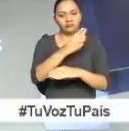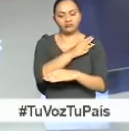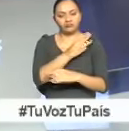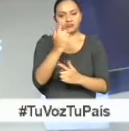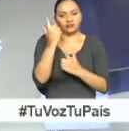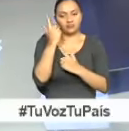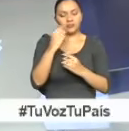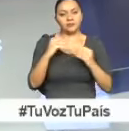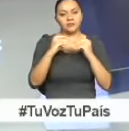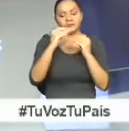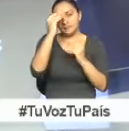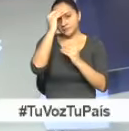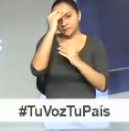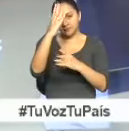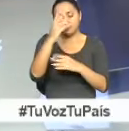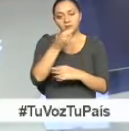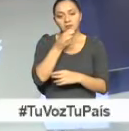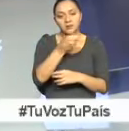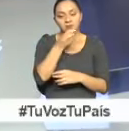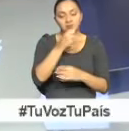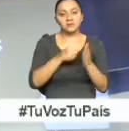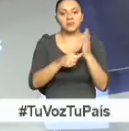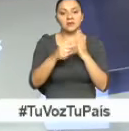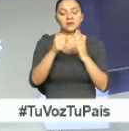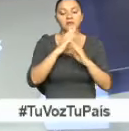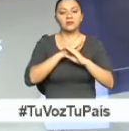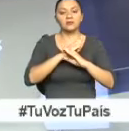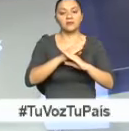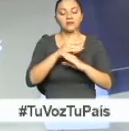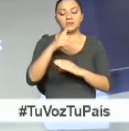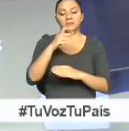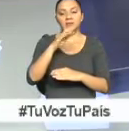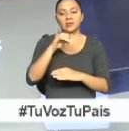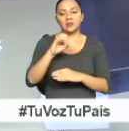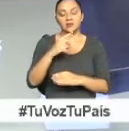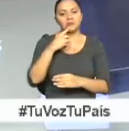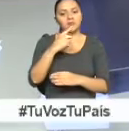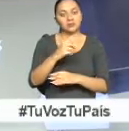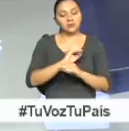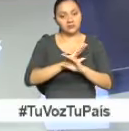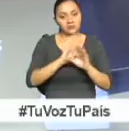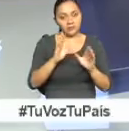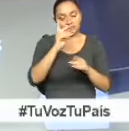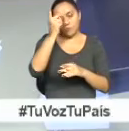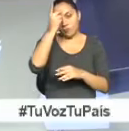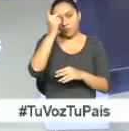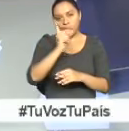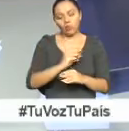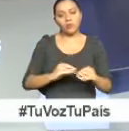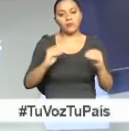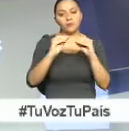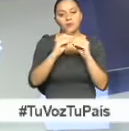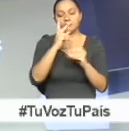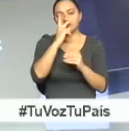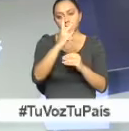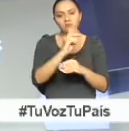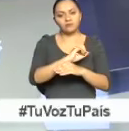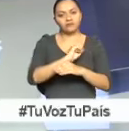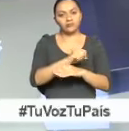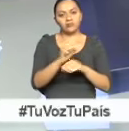Armadas. En declaraciones a la prensa, el ministro de Defensa, Ricardo Patiño, recalcó que la decisión violó los